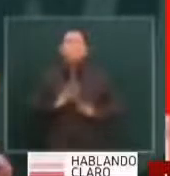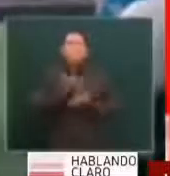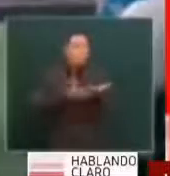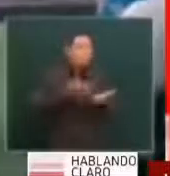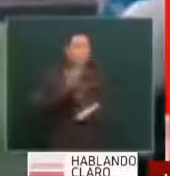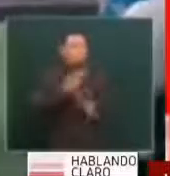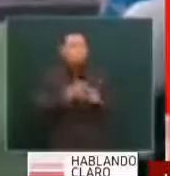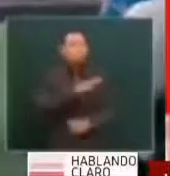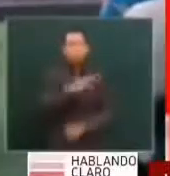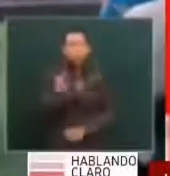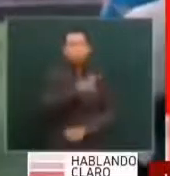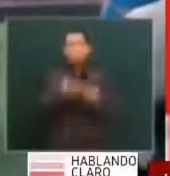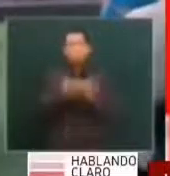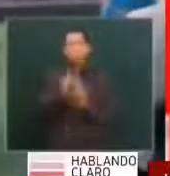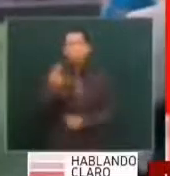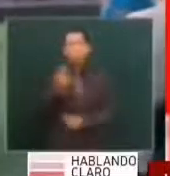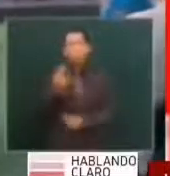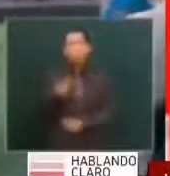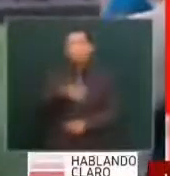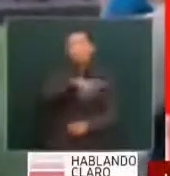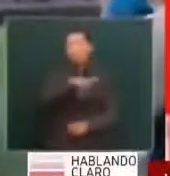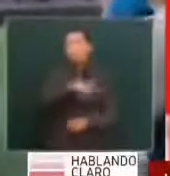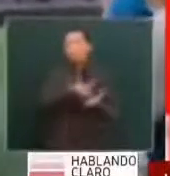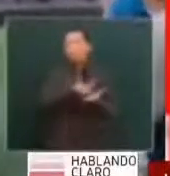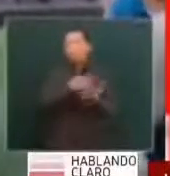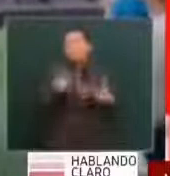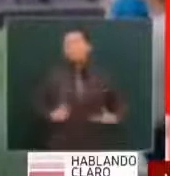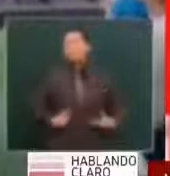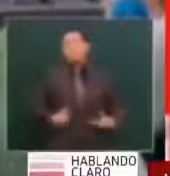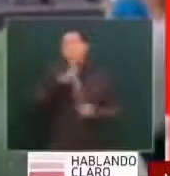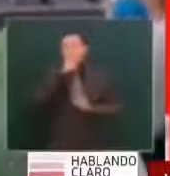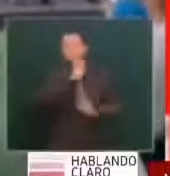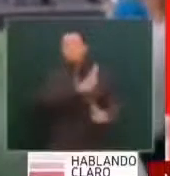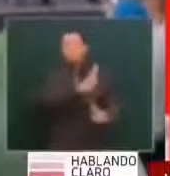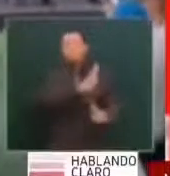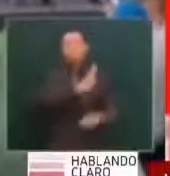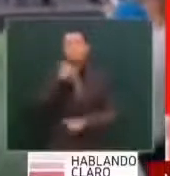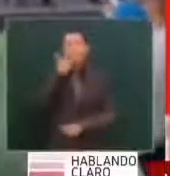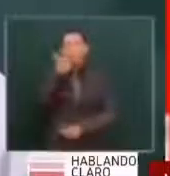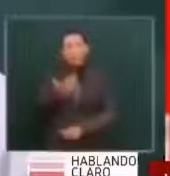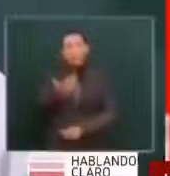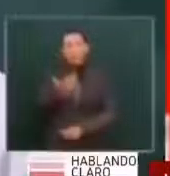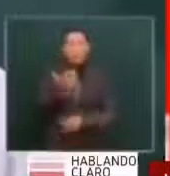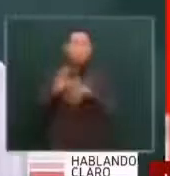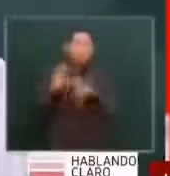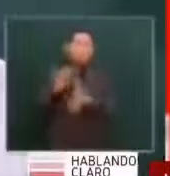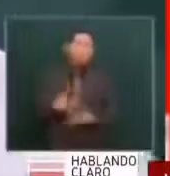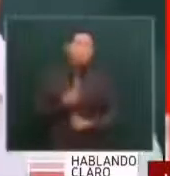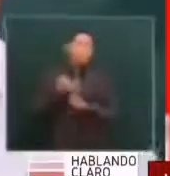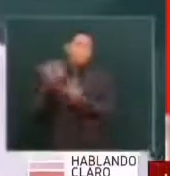controversias y garantizar los derechos humanos. Quiero